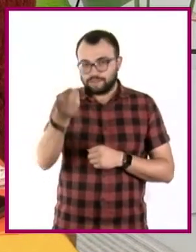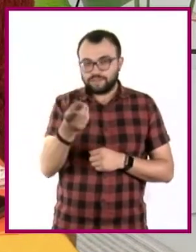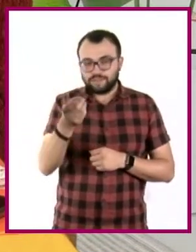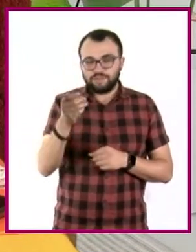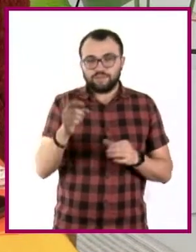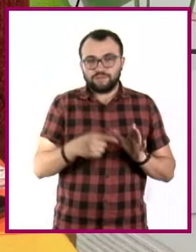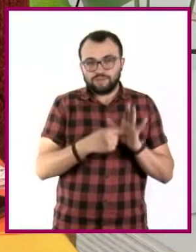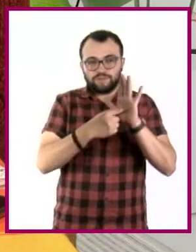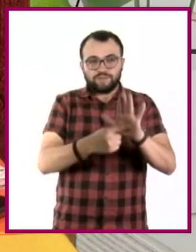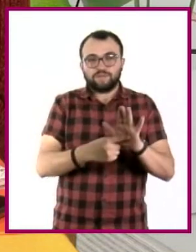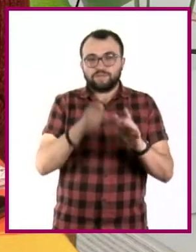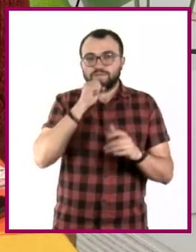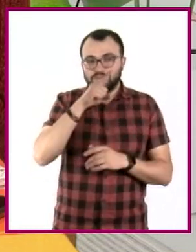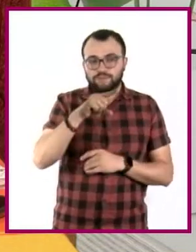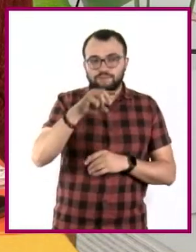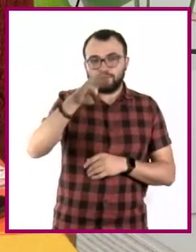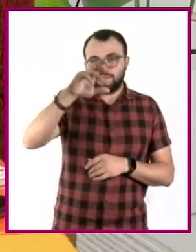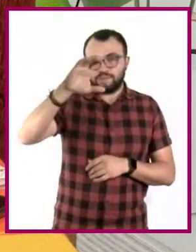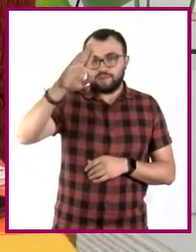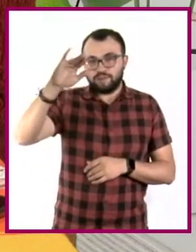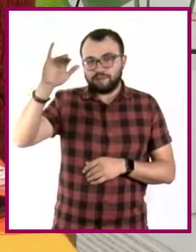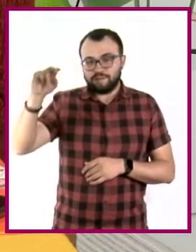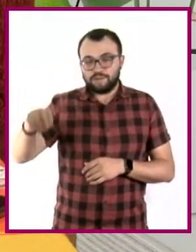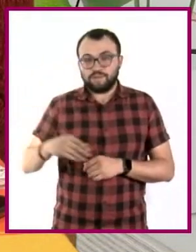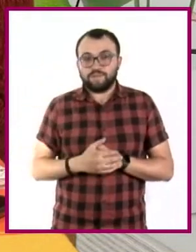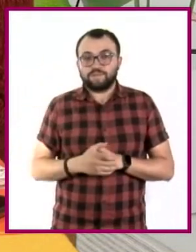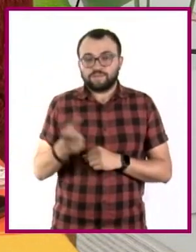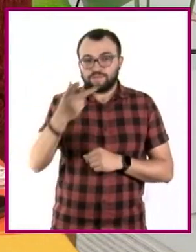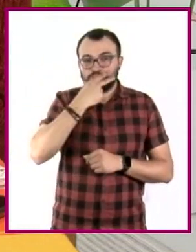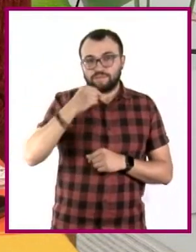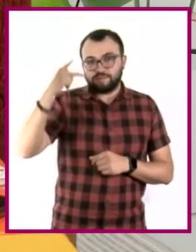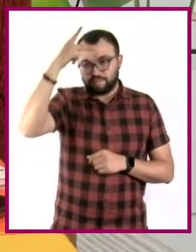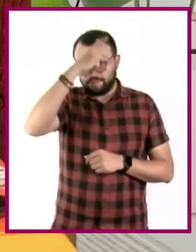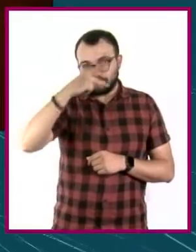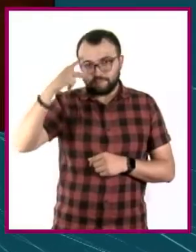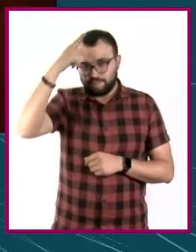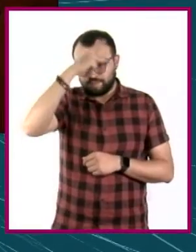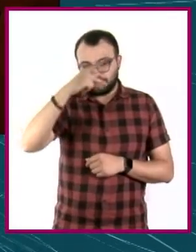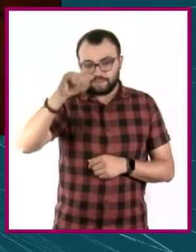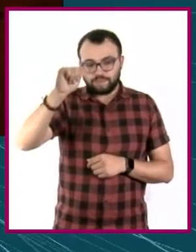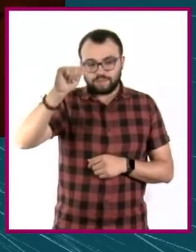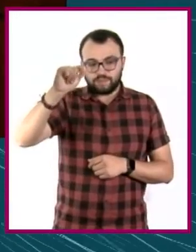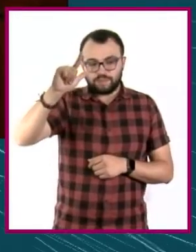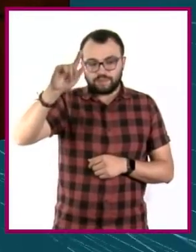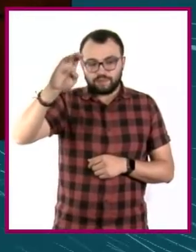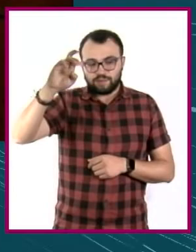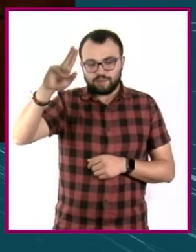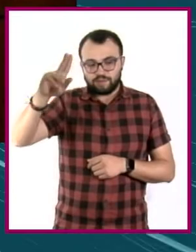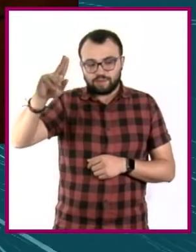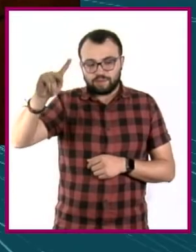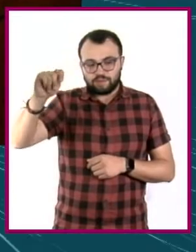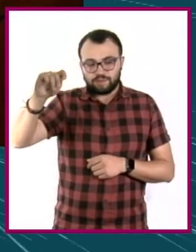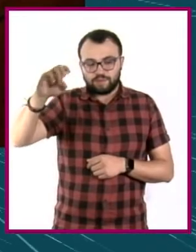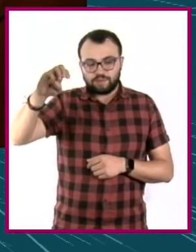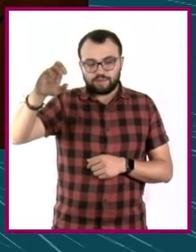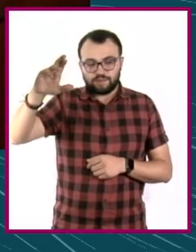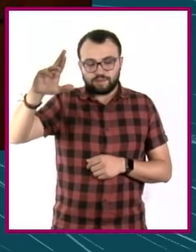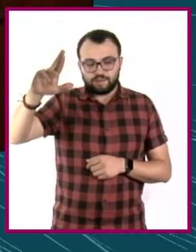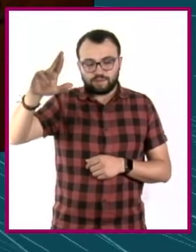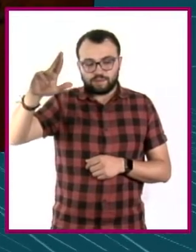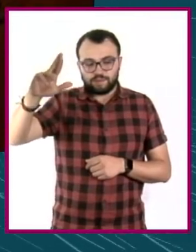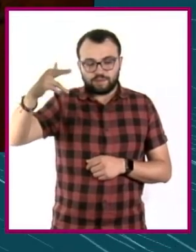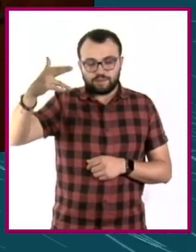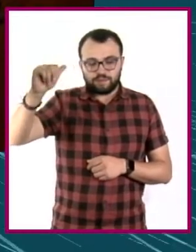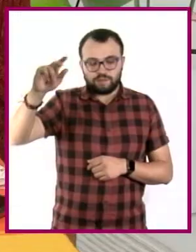del trabajo de Mehrabian. El psicólogo Albert Mehrabian experimentó con las actitudes y los sentimientos en